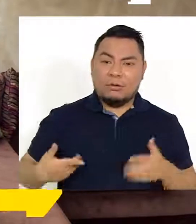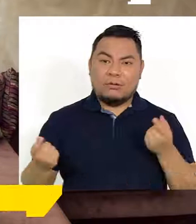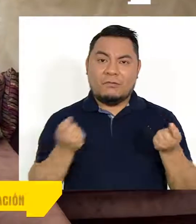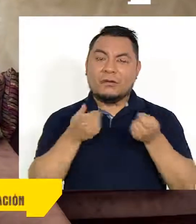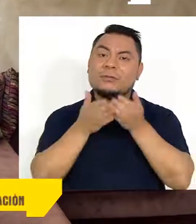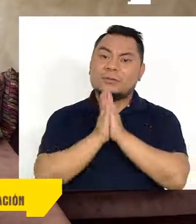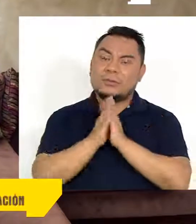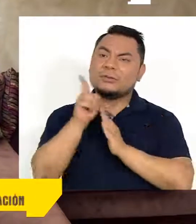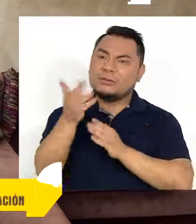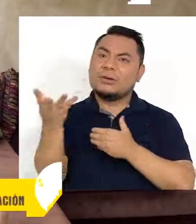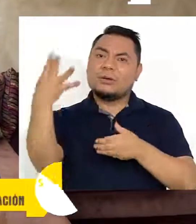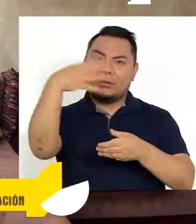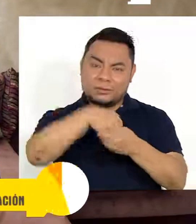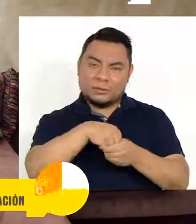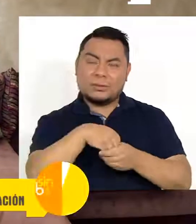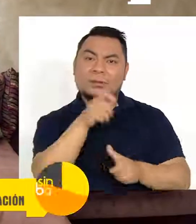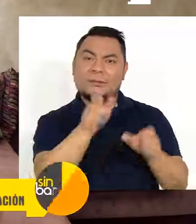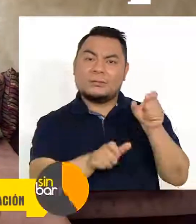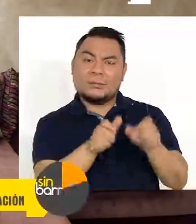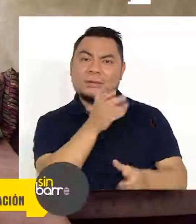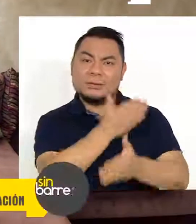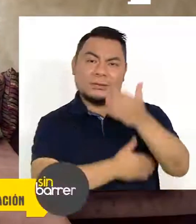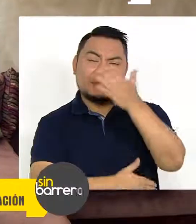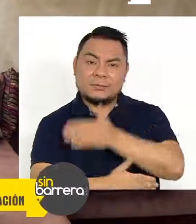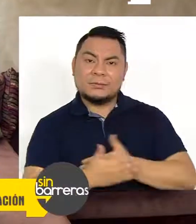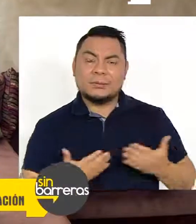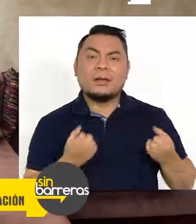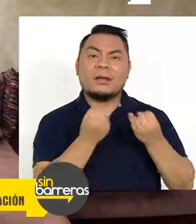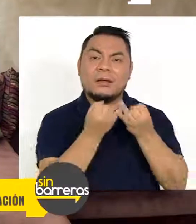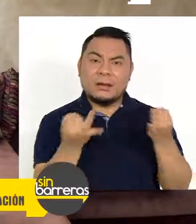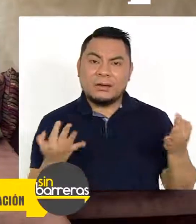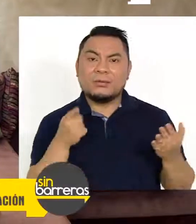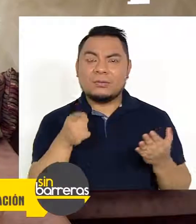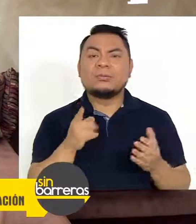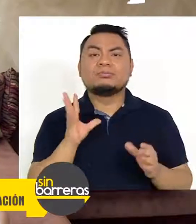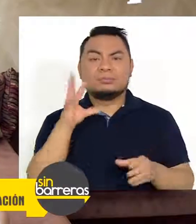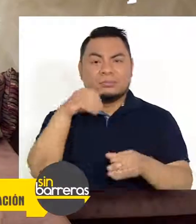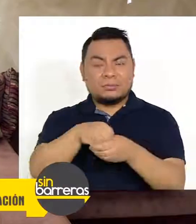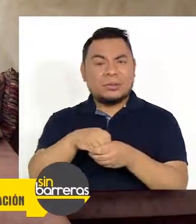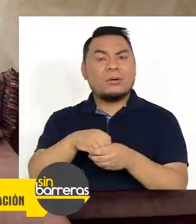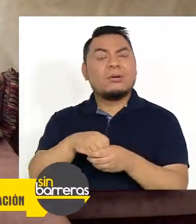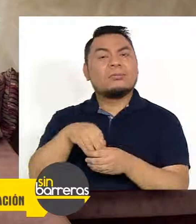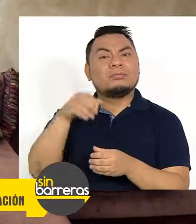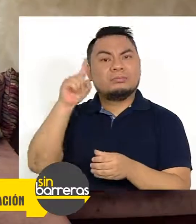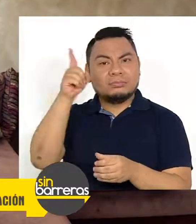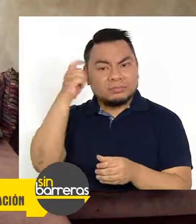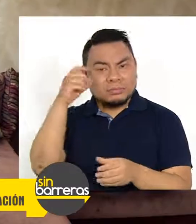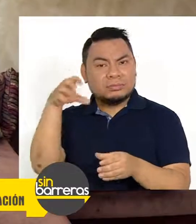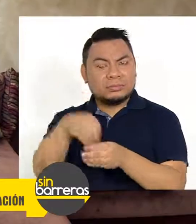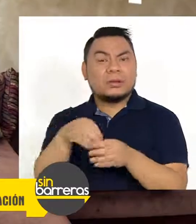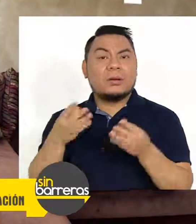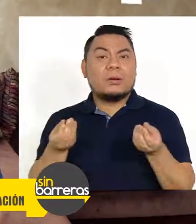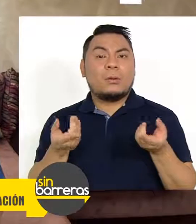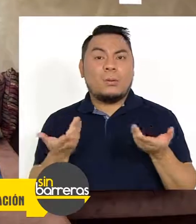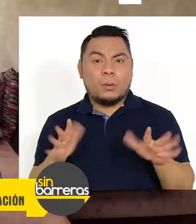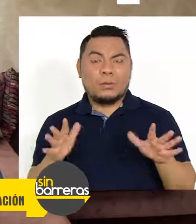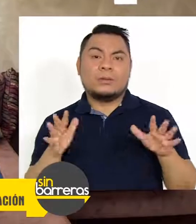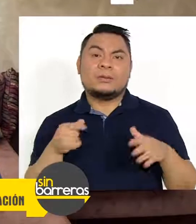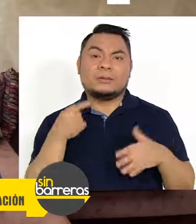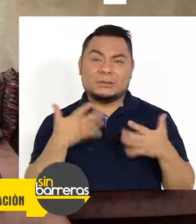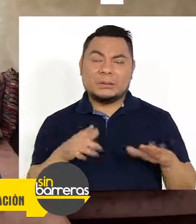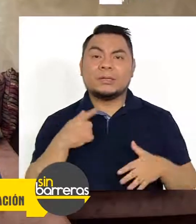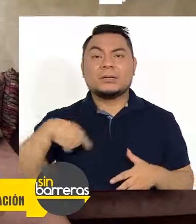gobierno que incluya a las personas con discapacidad en alguna fase de vacunación, ya que desde que se